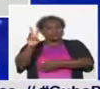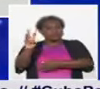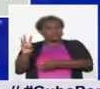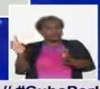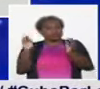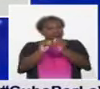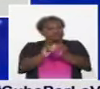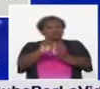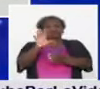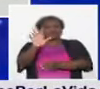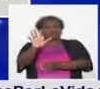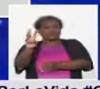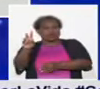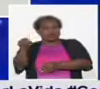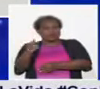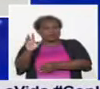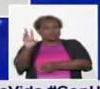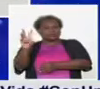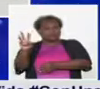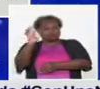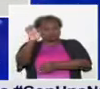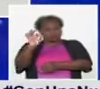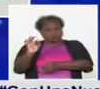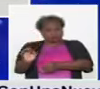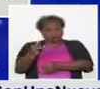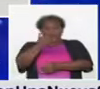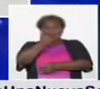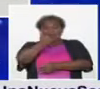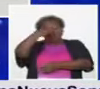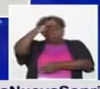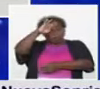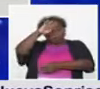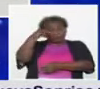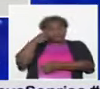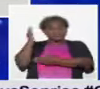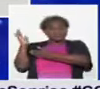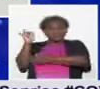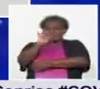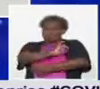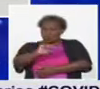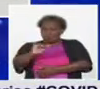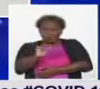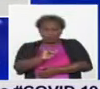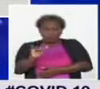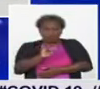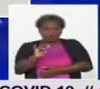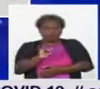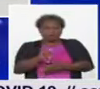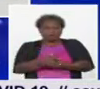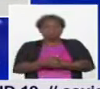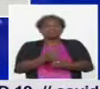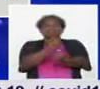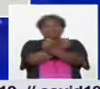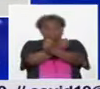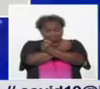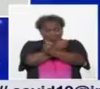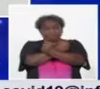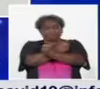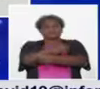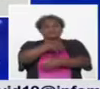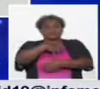53,6% de la incidencia de Cuba y se evidencia el riesgo que se tiene